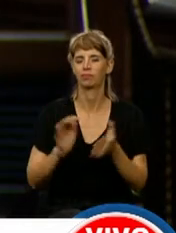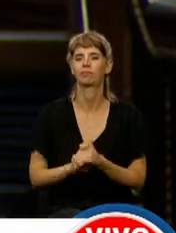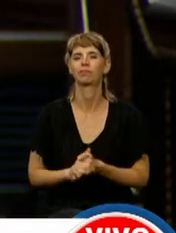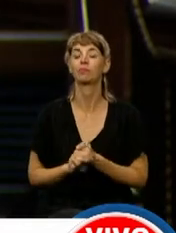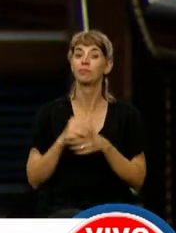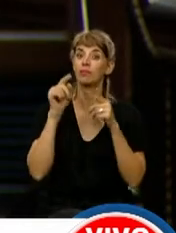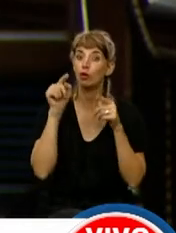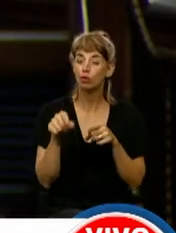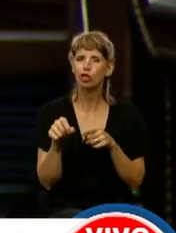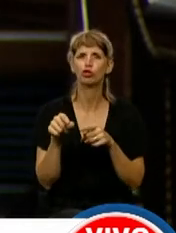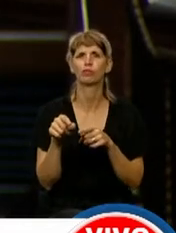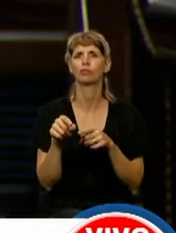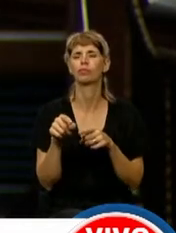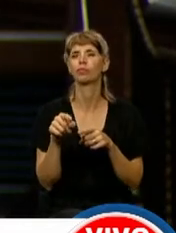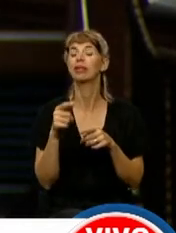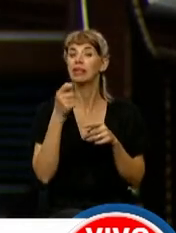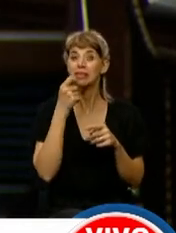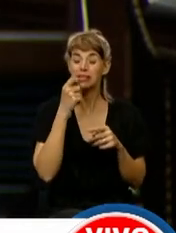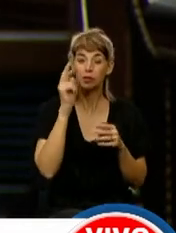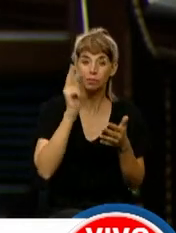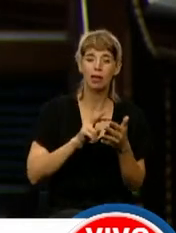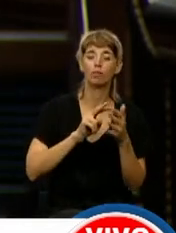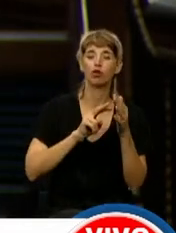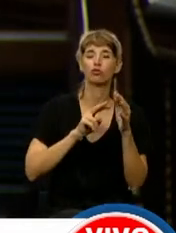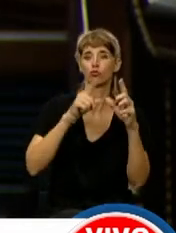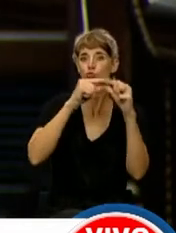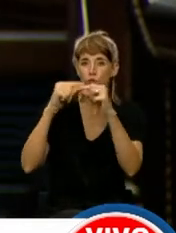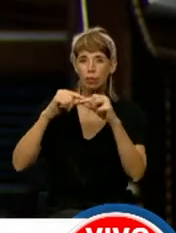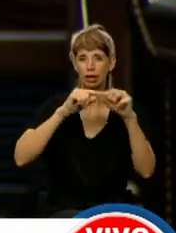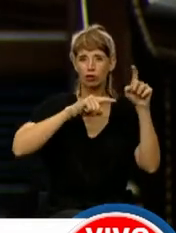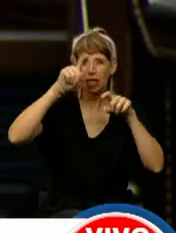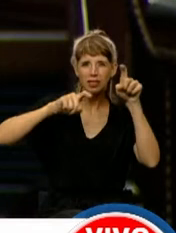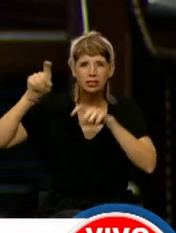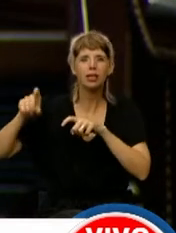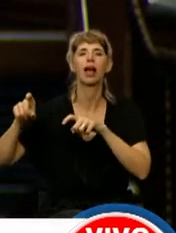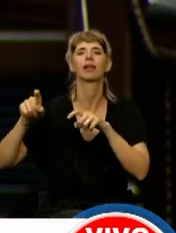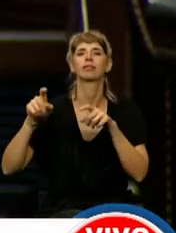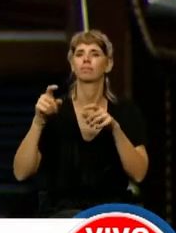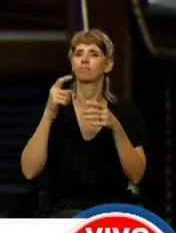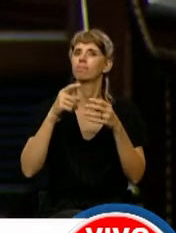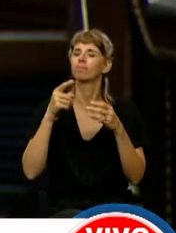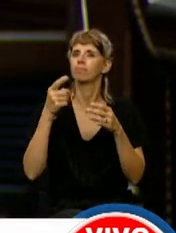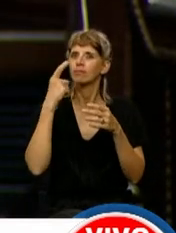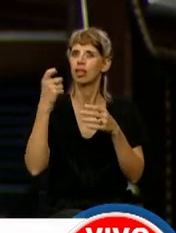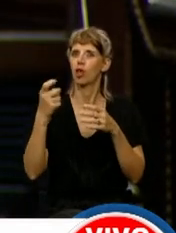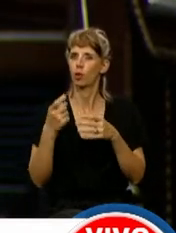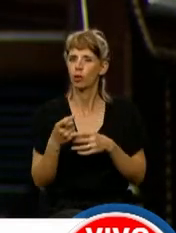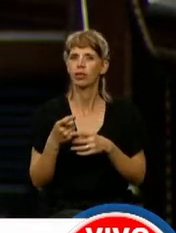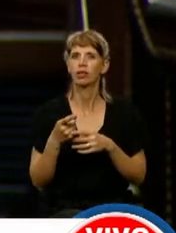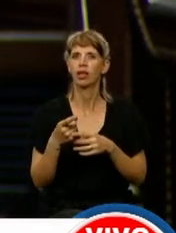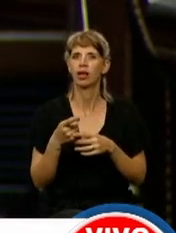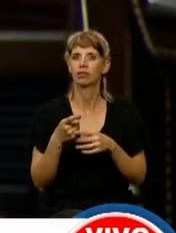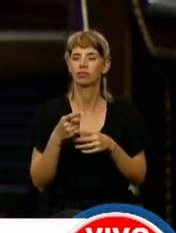señor presidente está claro que si vamos a las estadísticas y vamos a los números podemos ver después de este